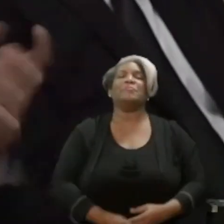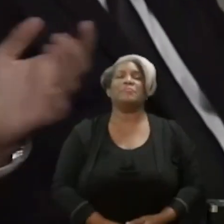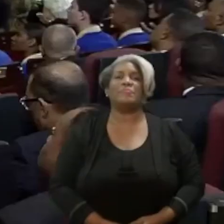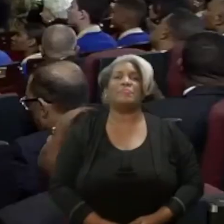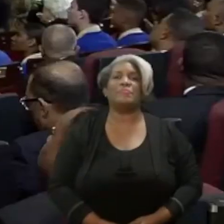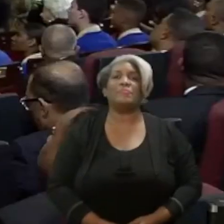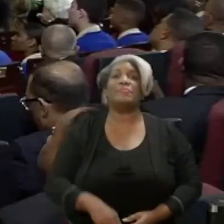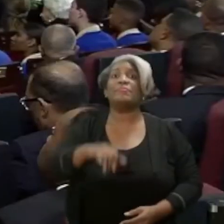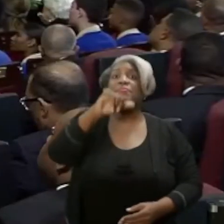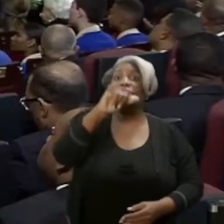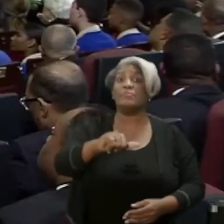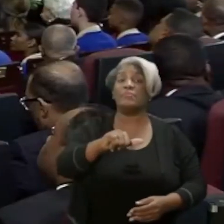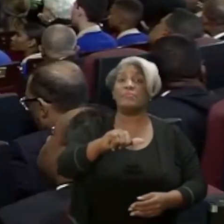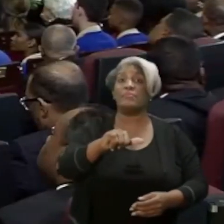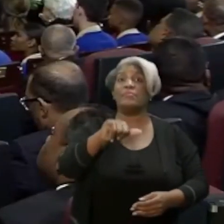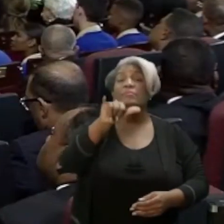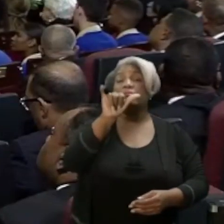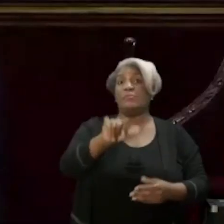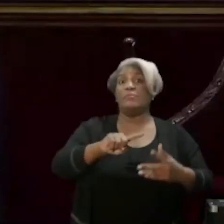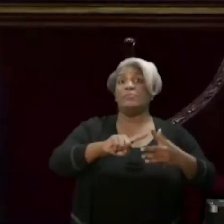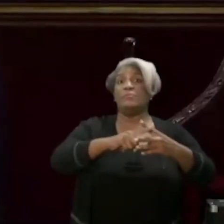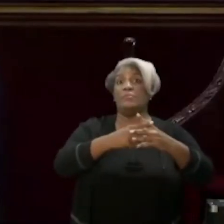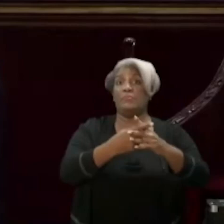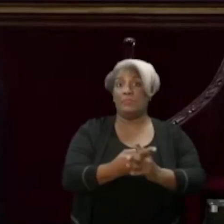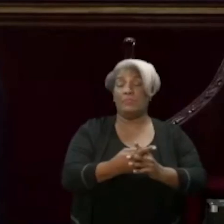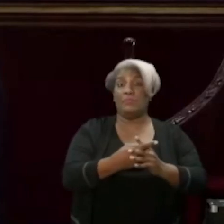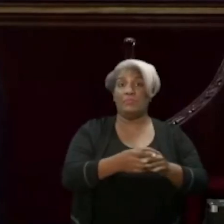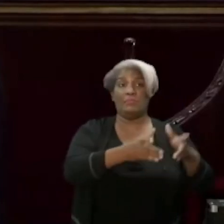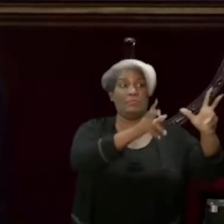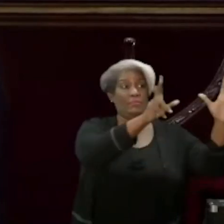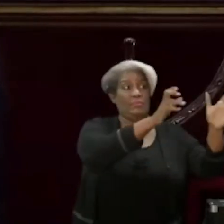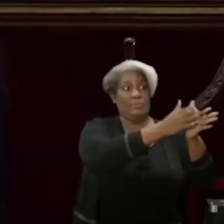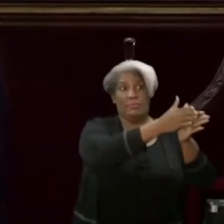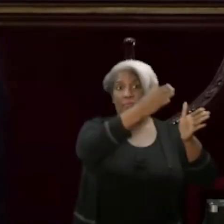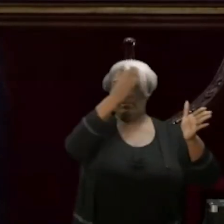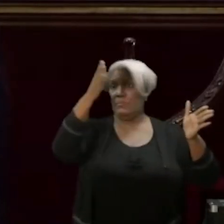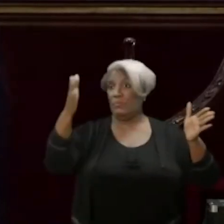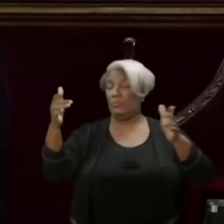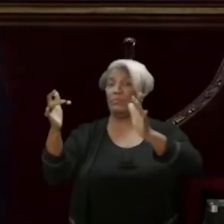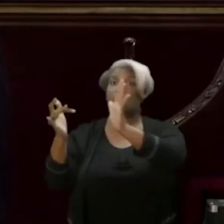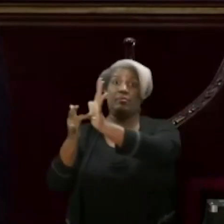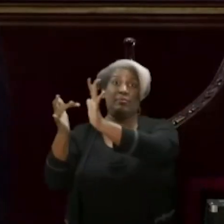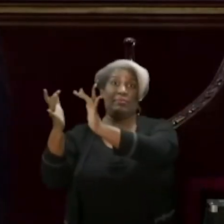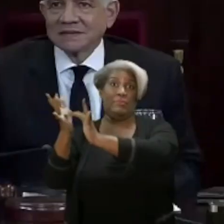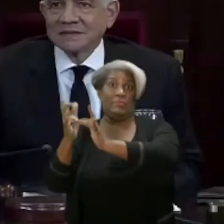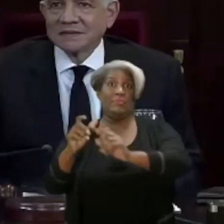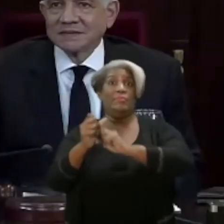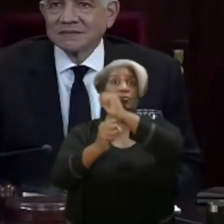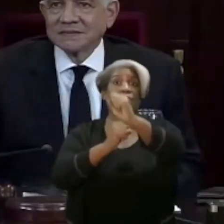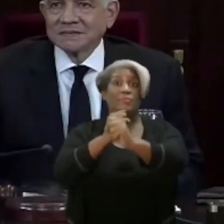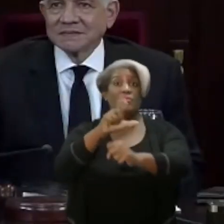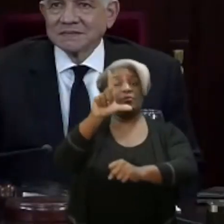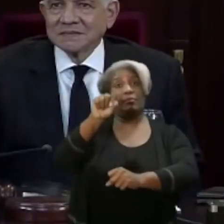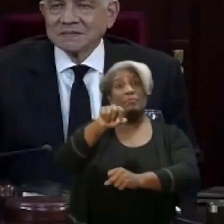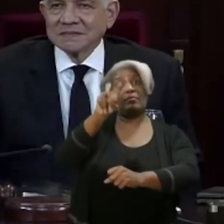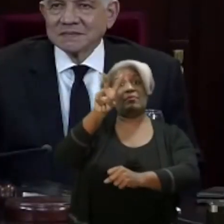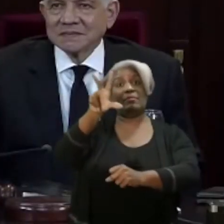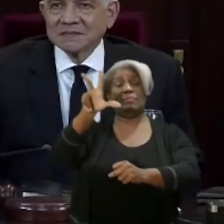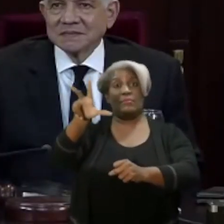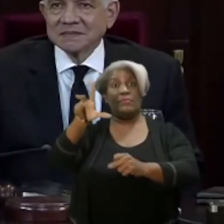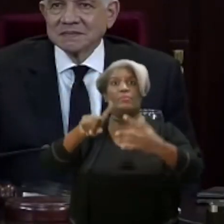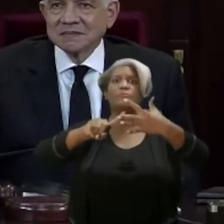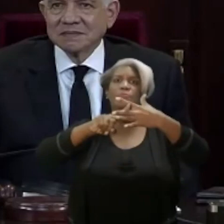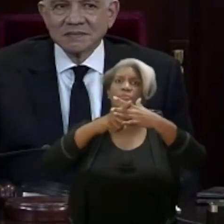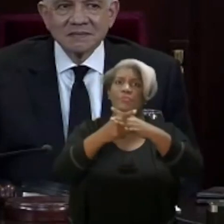Y en este primer cuatrimestre del 2023, iniciaremos la licitación del Aeropuerto Internacional de Pedernales, que